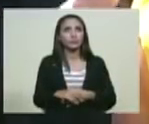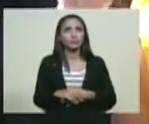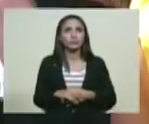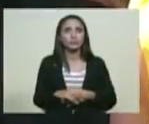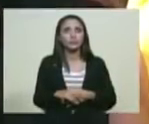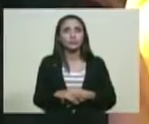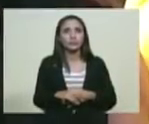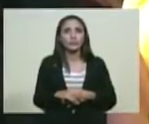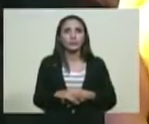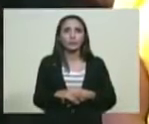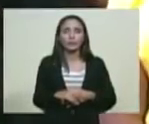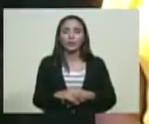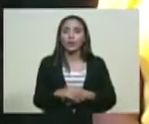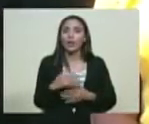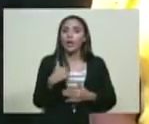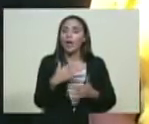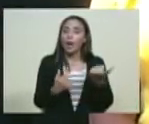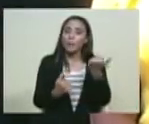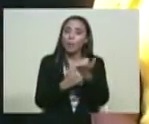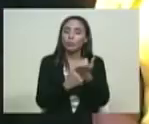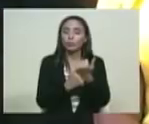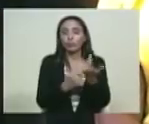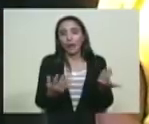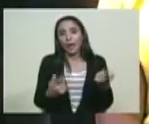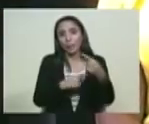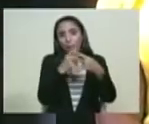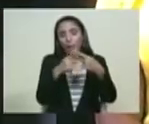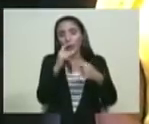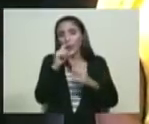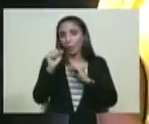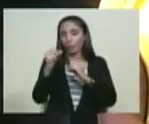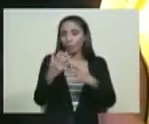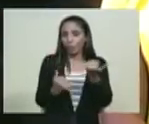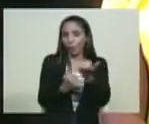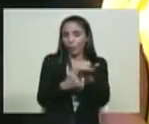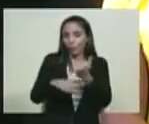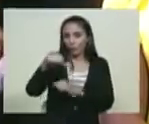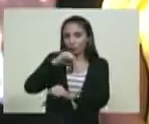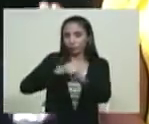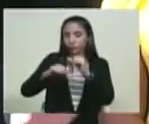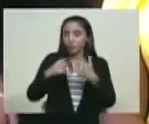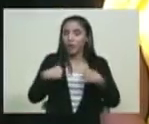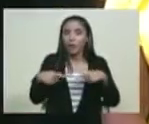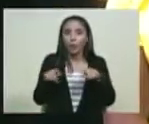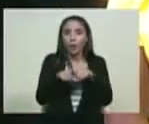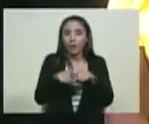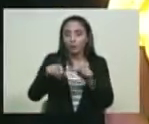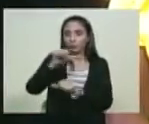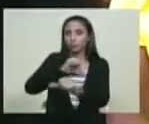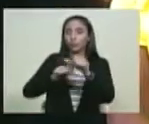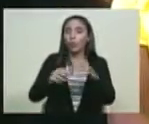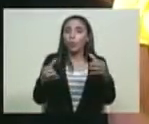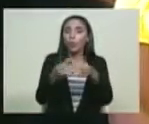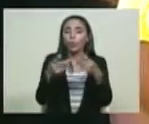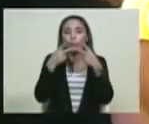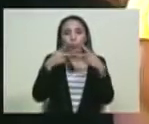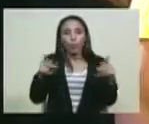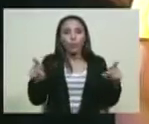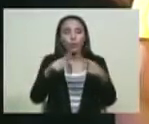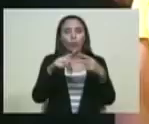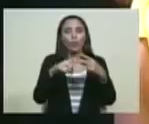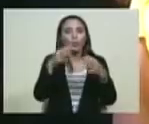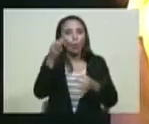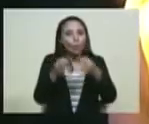apoyo, en primer lugar, suyo como jefe de Estado y de Gobierno, y de los poderes públicos, el Poder Judicial